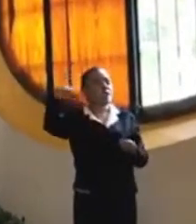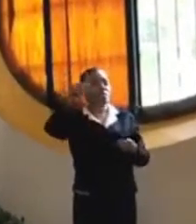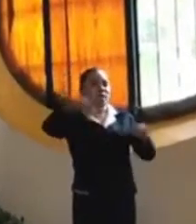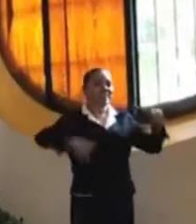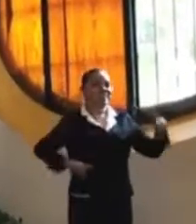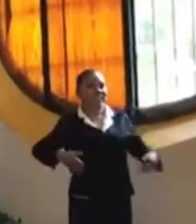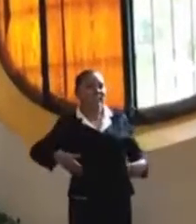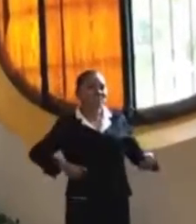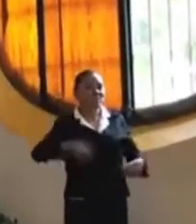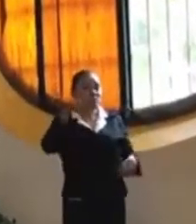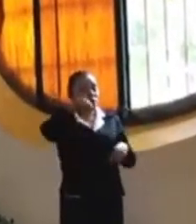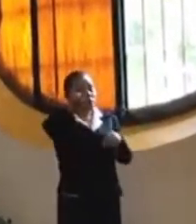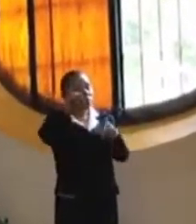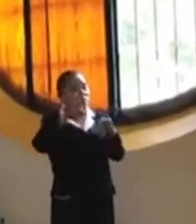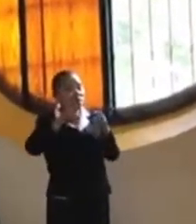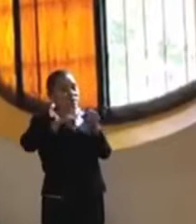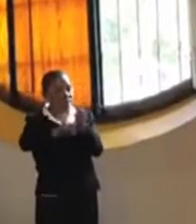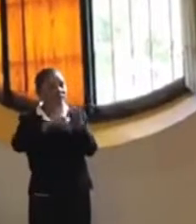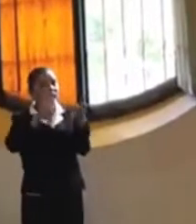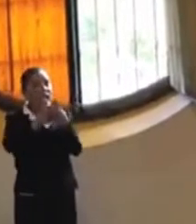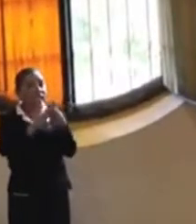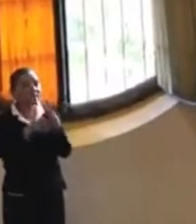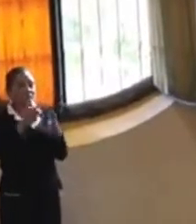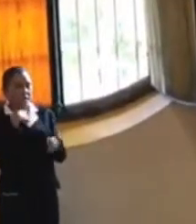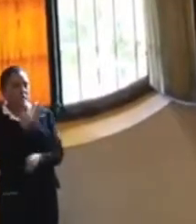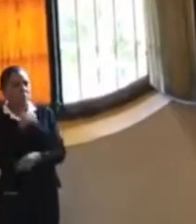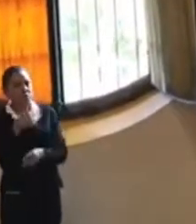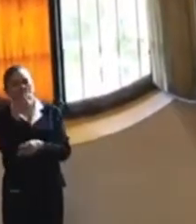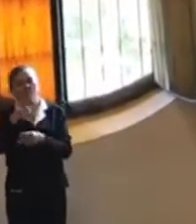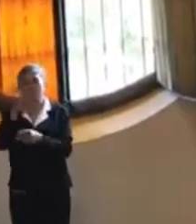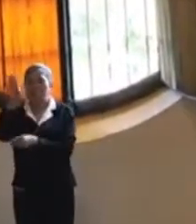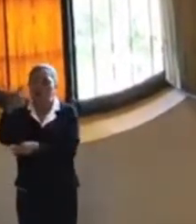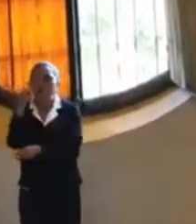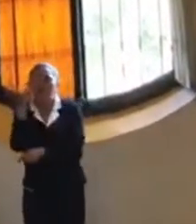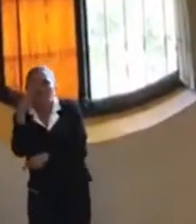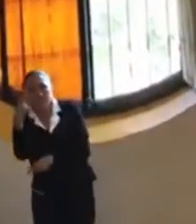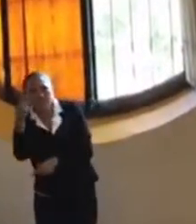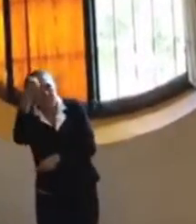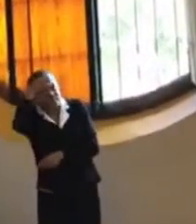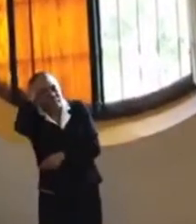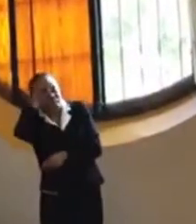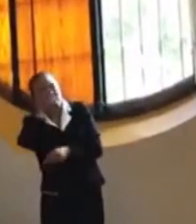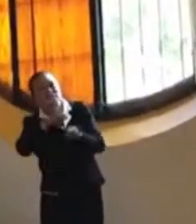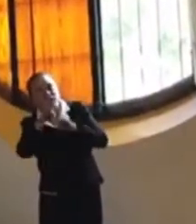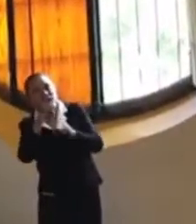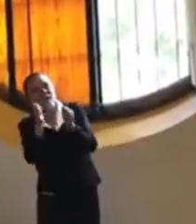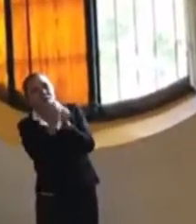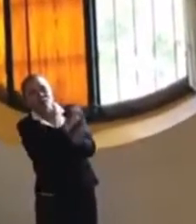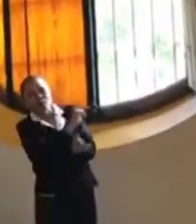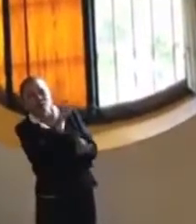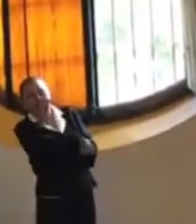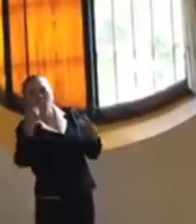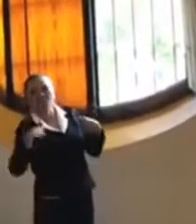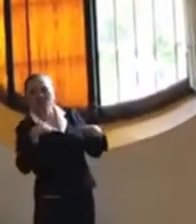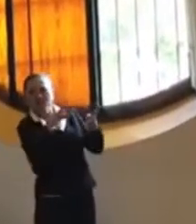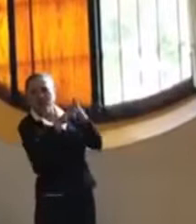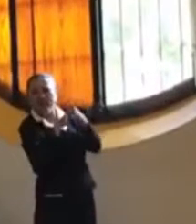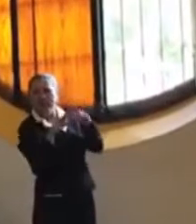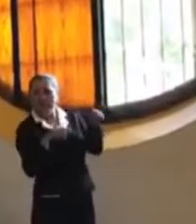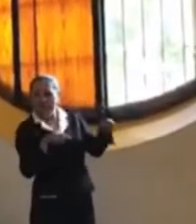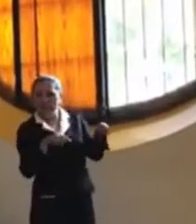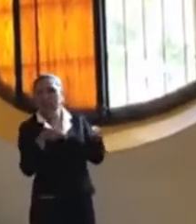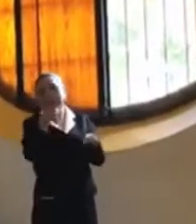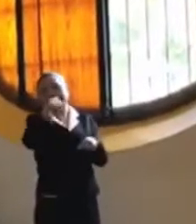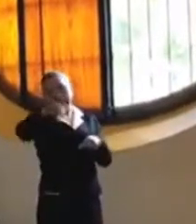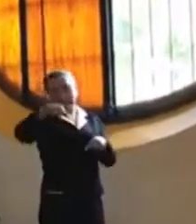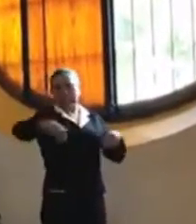me ha convencido con argumentos, con su testimonio, con su experiencia, que el teatro carcelario, como se